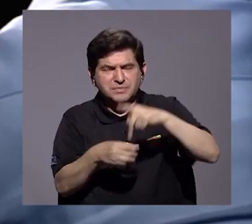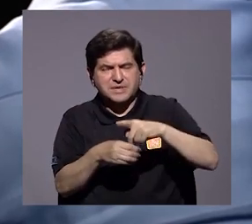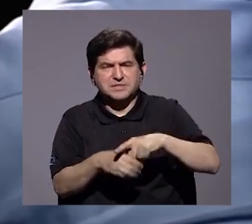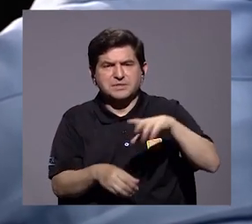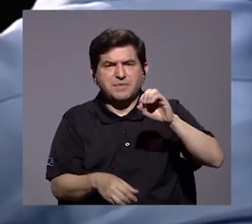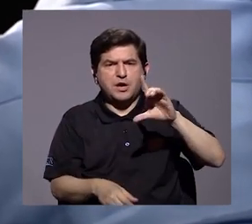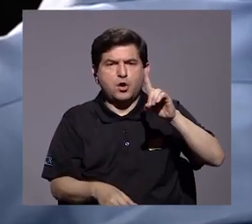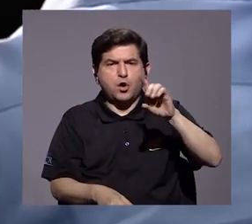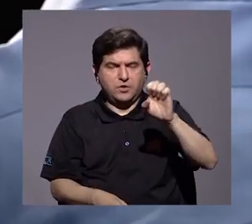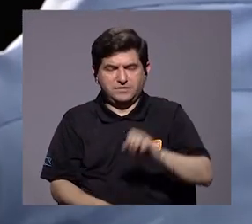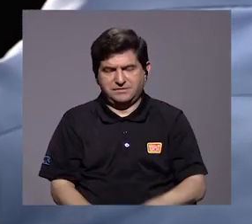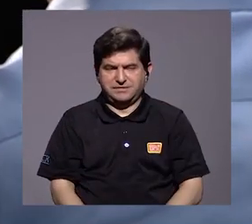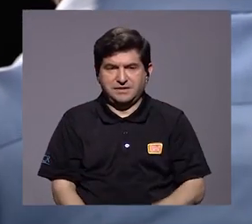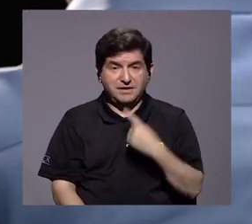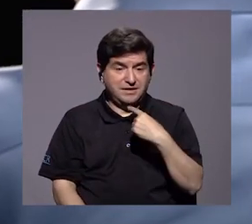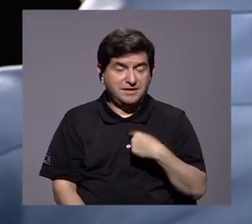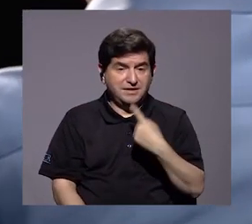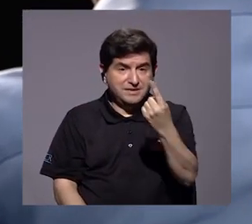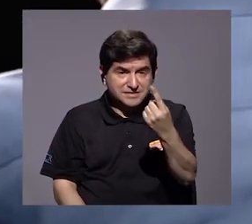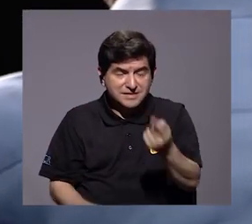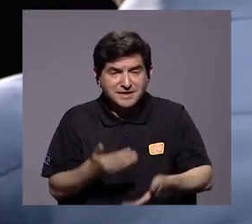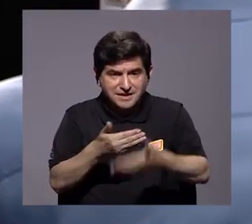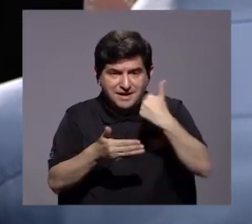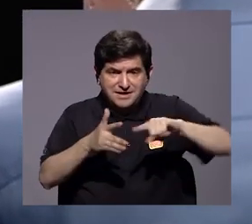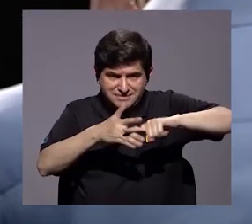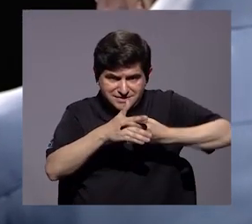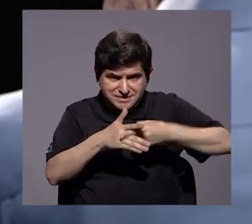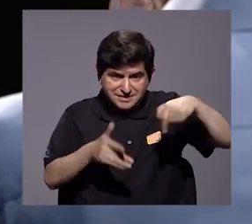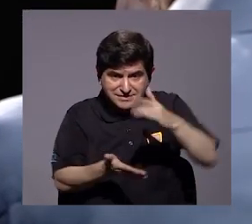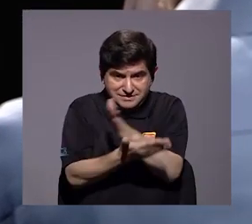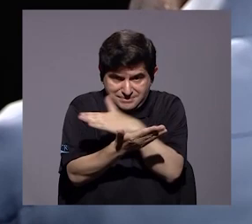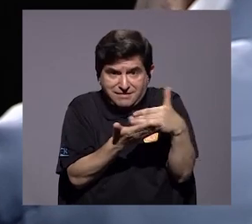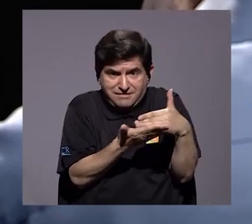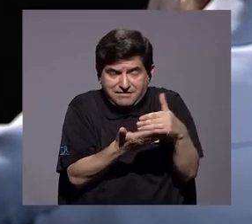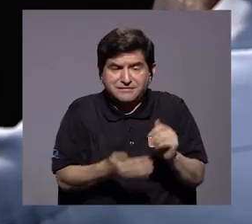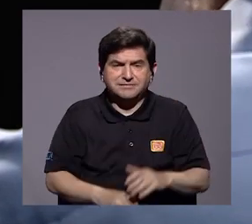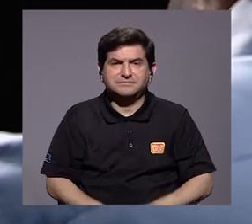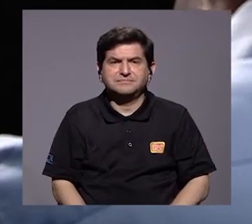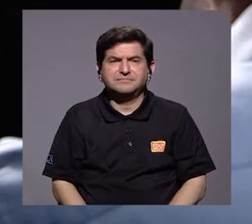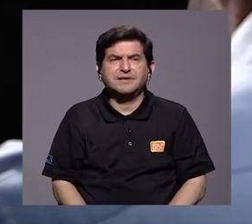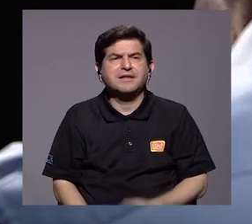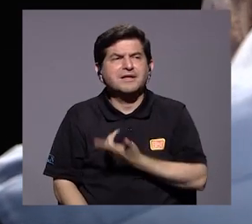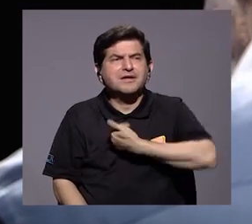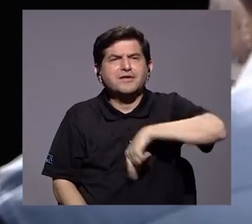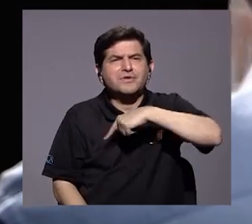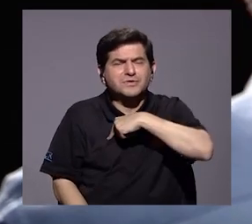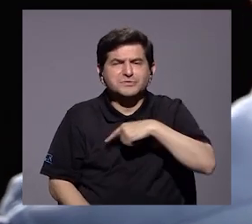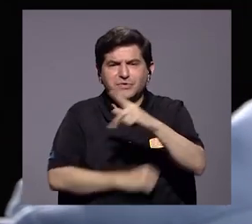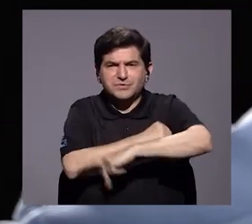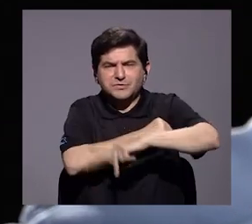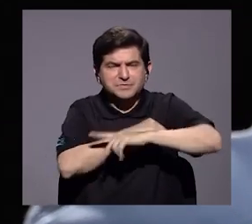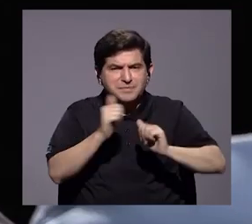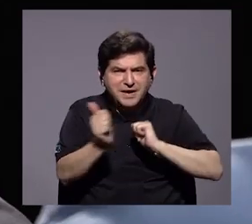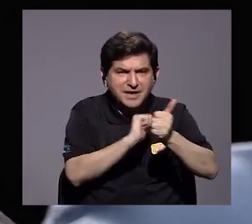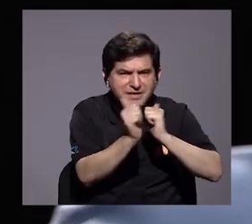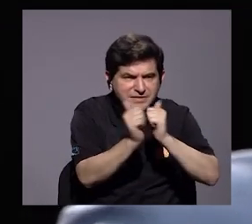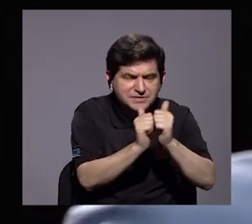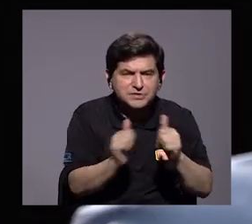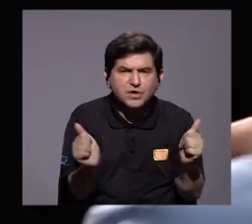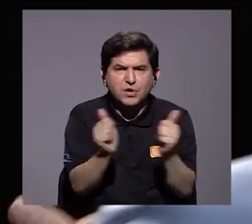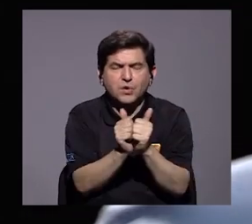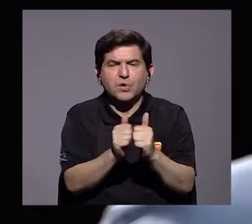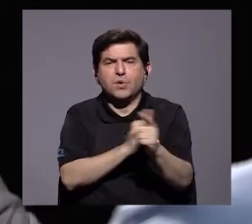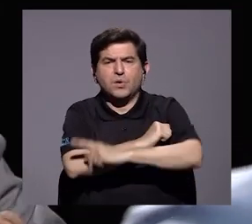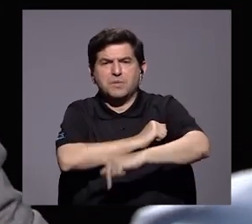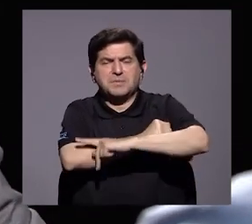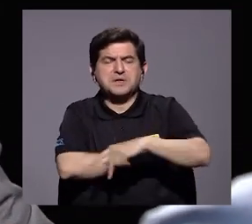orden y ahora yo le decía casualmente antes de que iniciaremos este bloque que nos encontramos que el país cuando compite con algunos